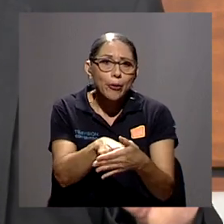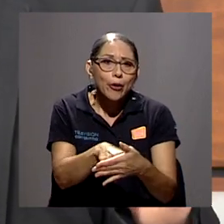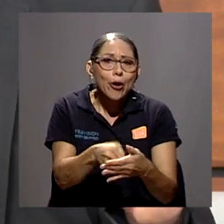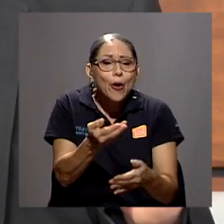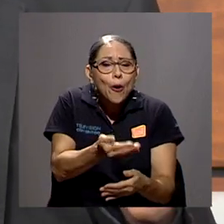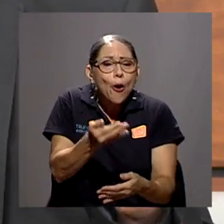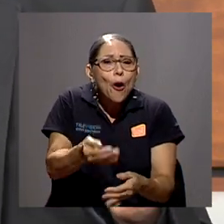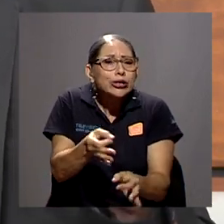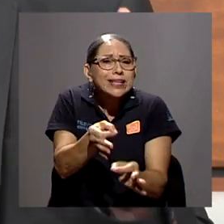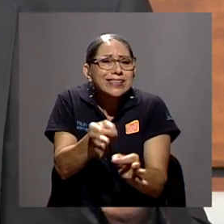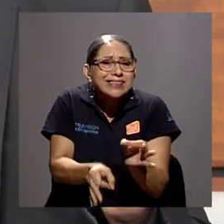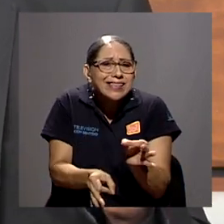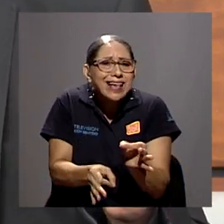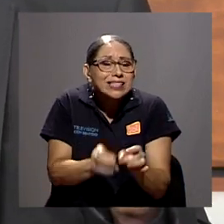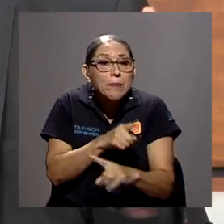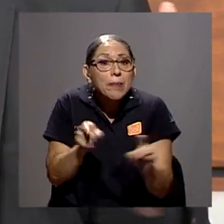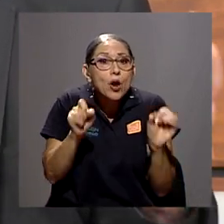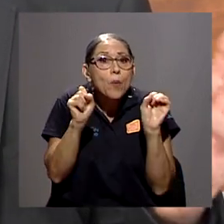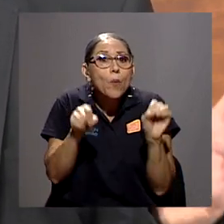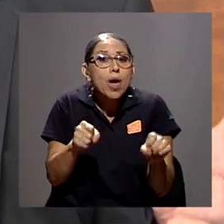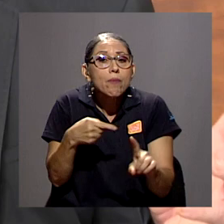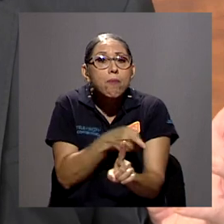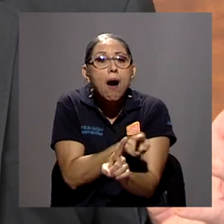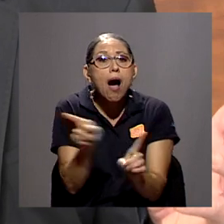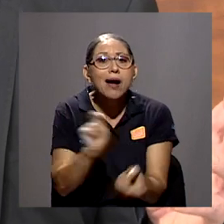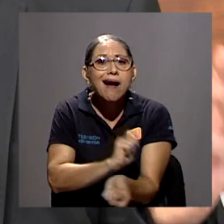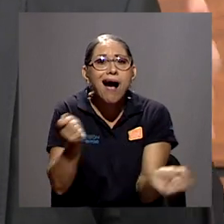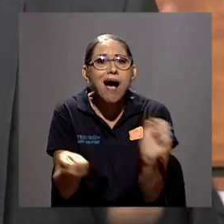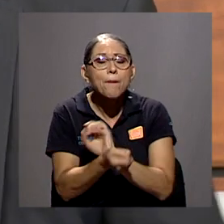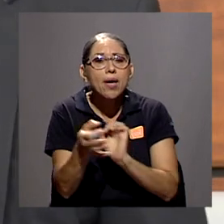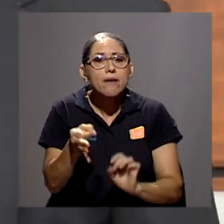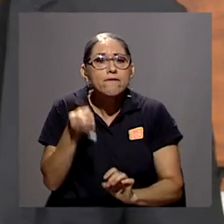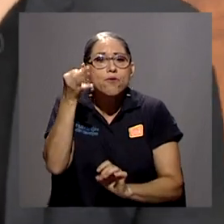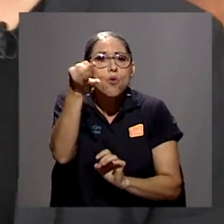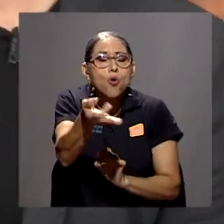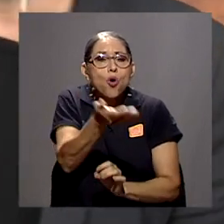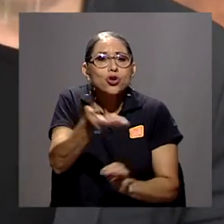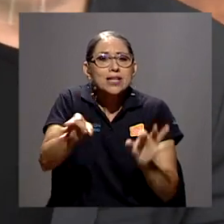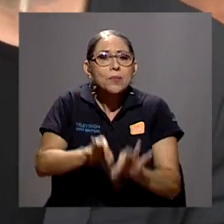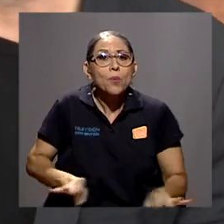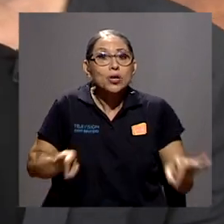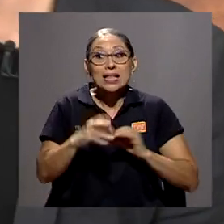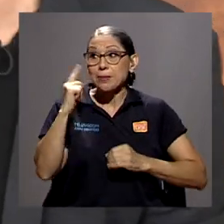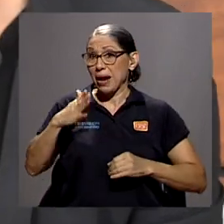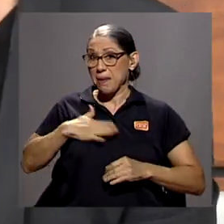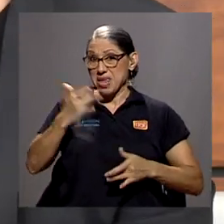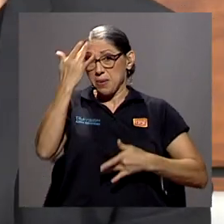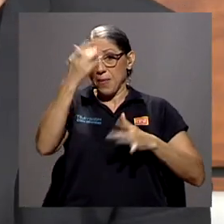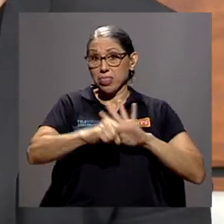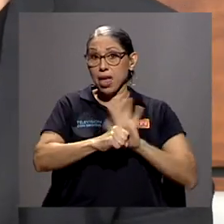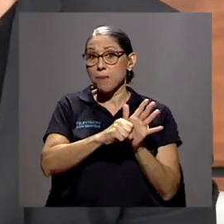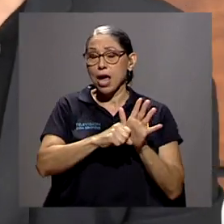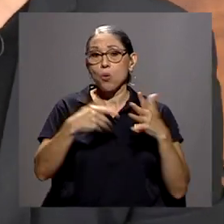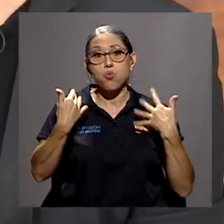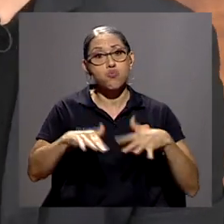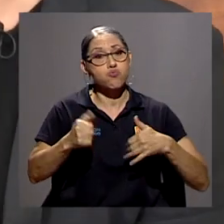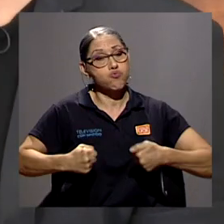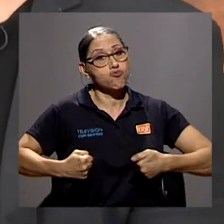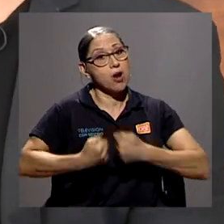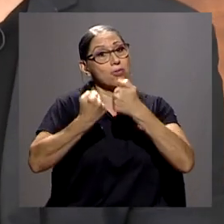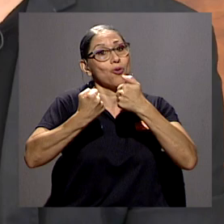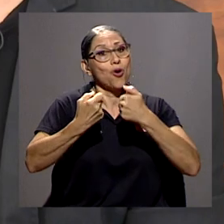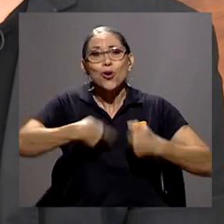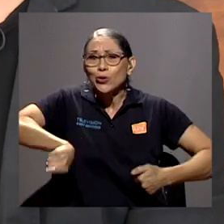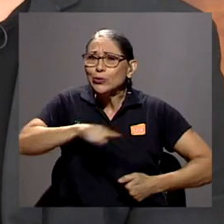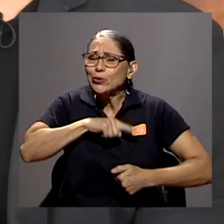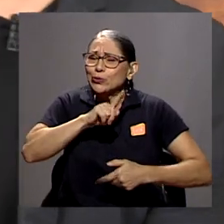que pueden definir el destino de cosas importantes la pandemia para mí ha sido uno de los principales retos para la orquesta tuvimos que cambiar